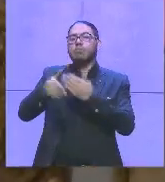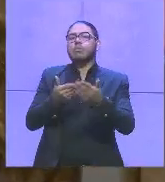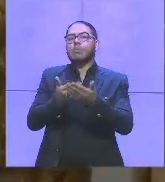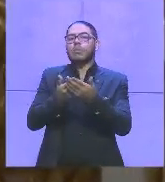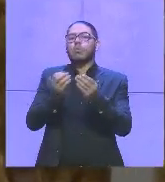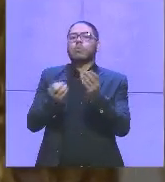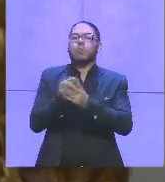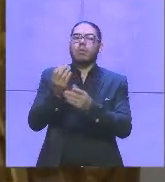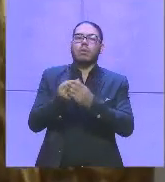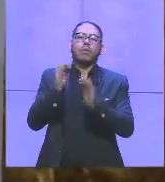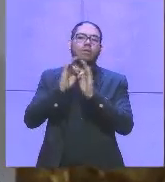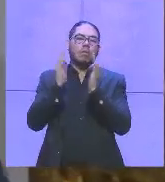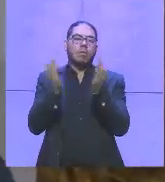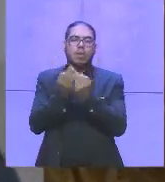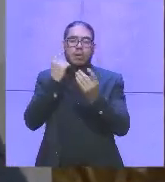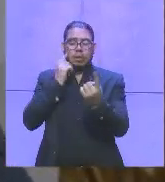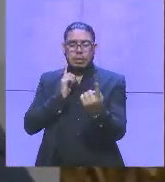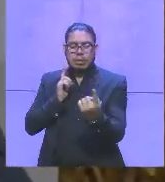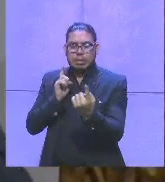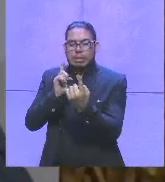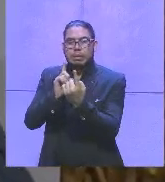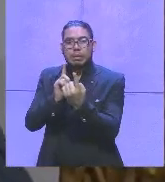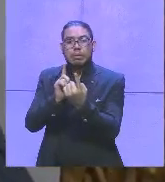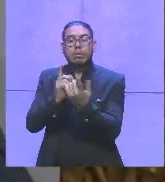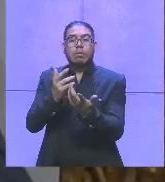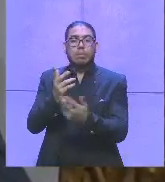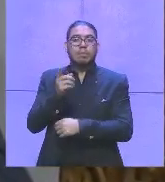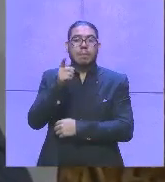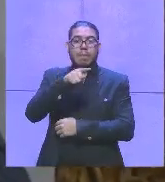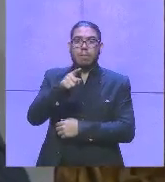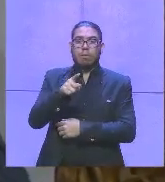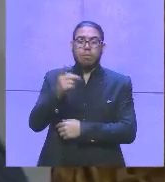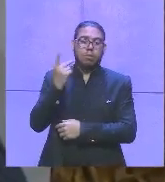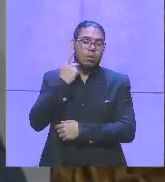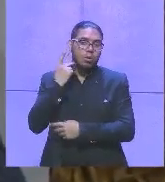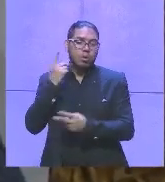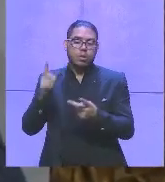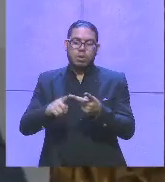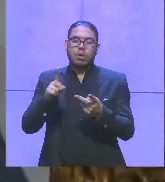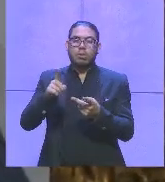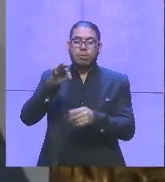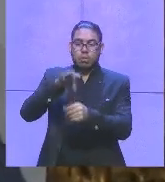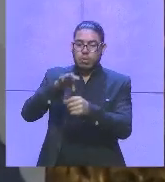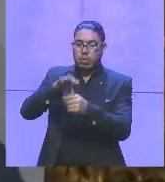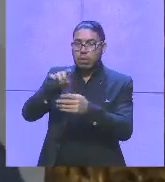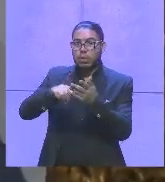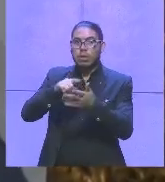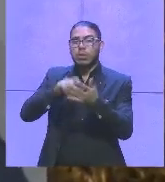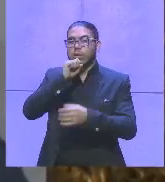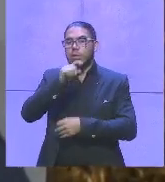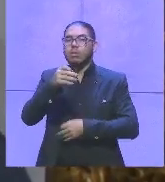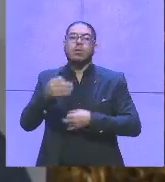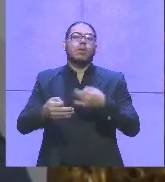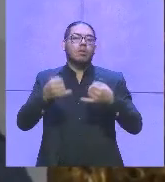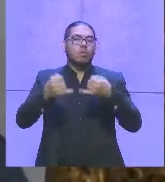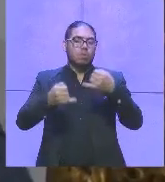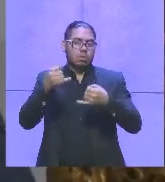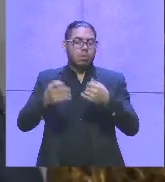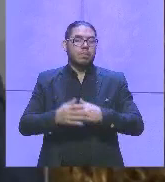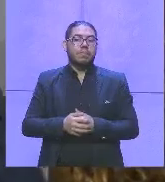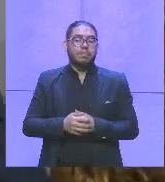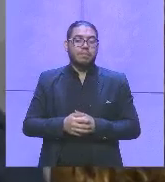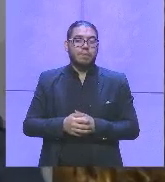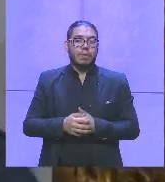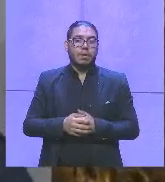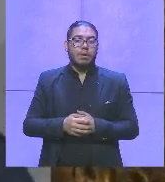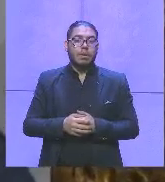de acercarnos a los retos político-electorales, administrativos y judiciales. El objetivo de la obra